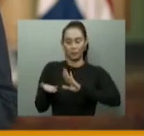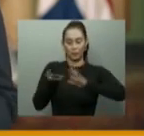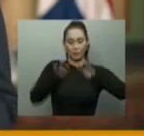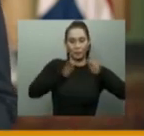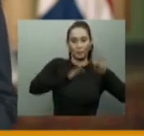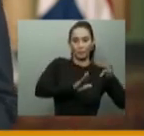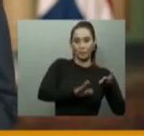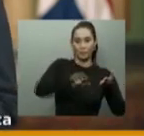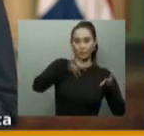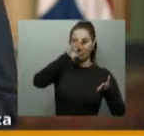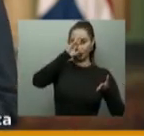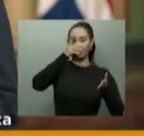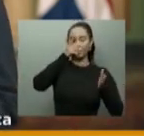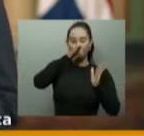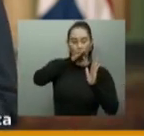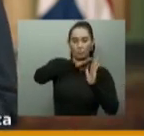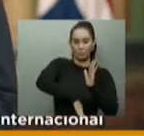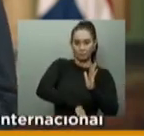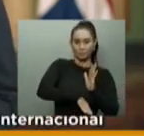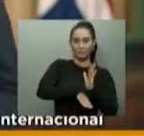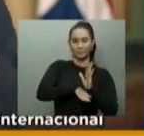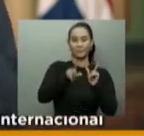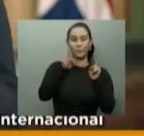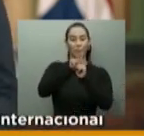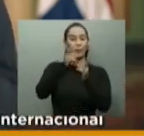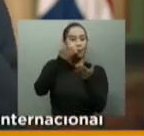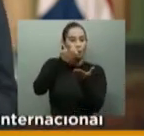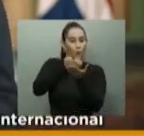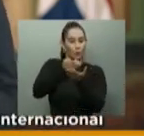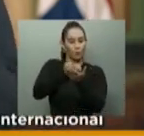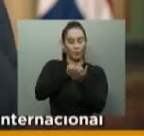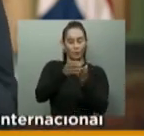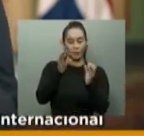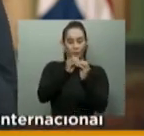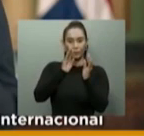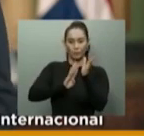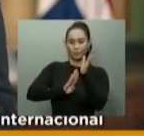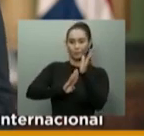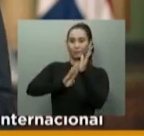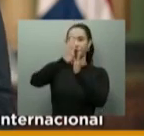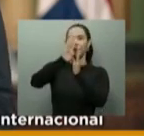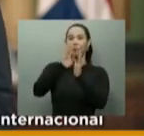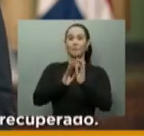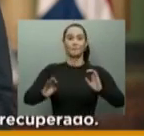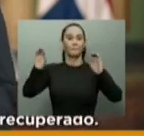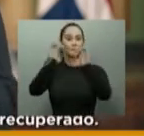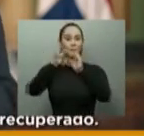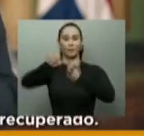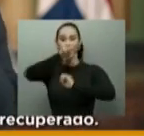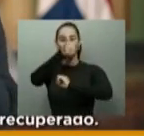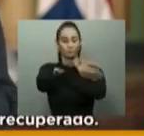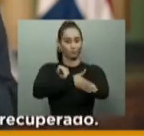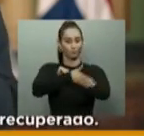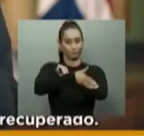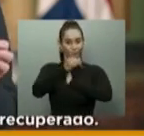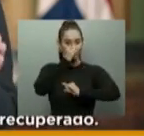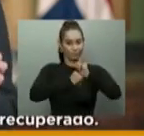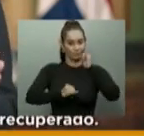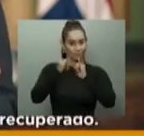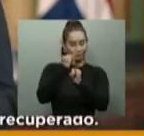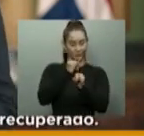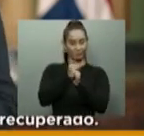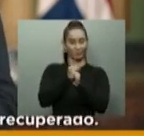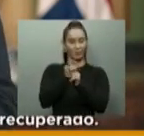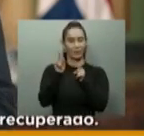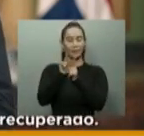incentivar la producción local y a la generación de empleo me parece que fue muy atinado el discurso